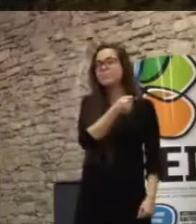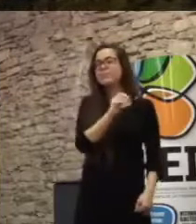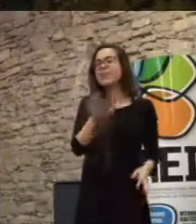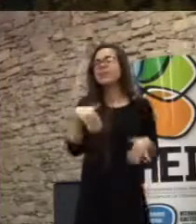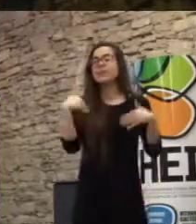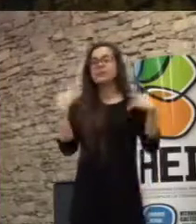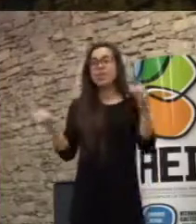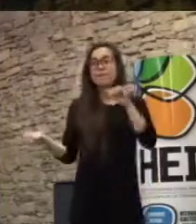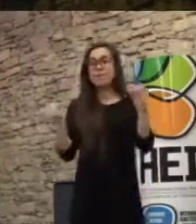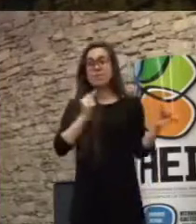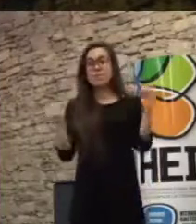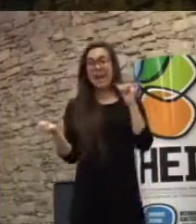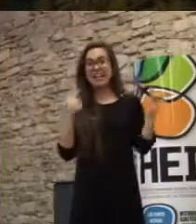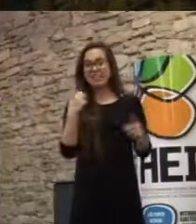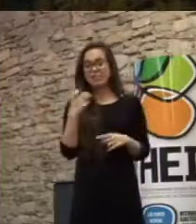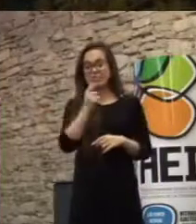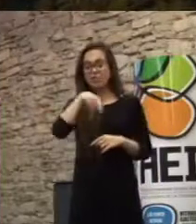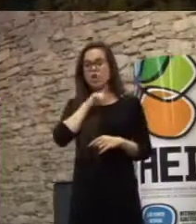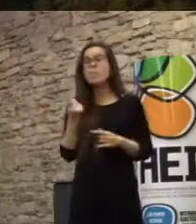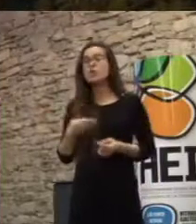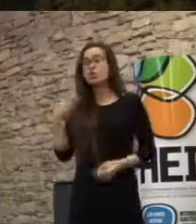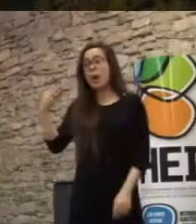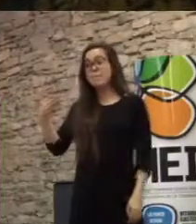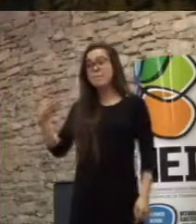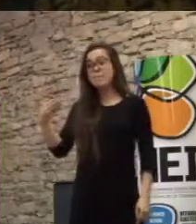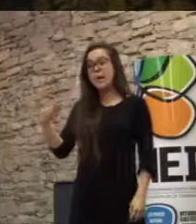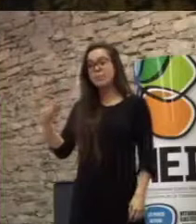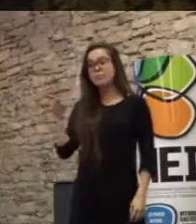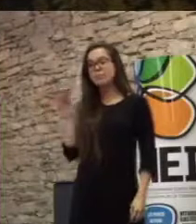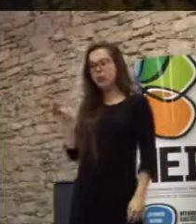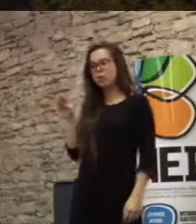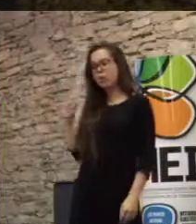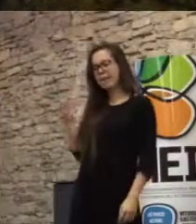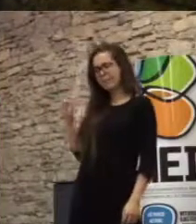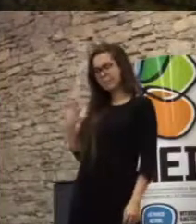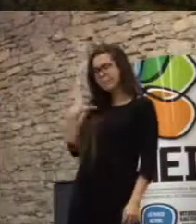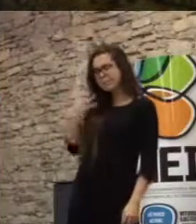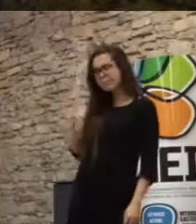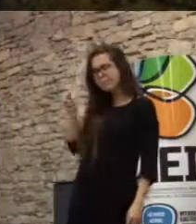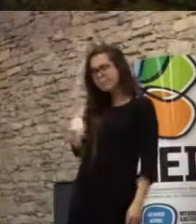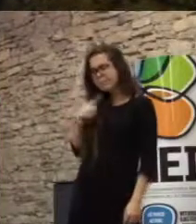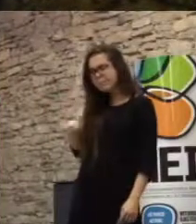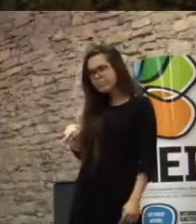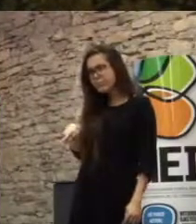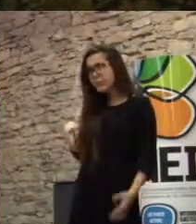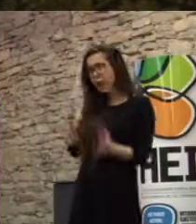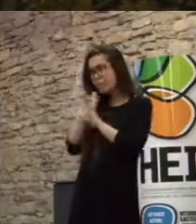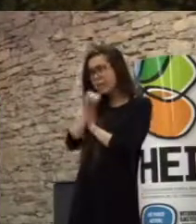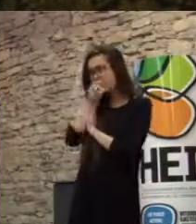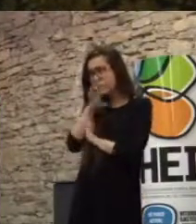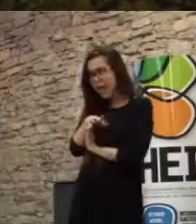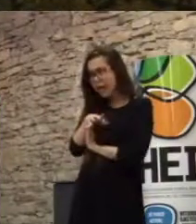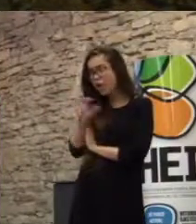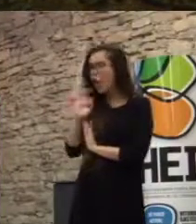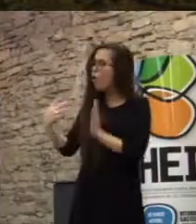y es tan importante que vosotros pidáis ap que os diga se ha entendido en el mensaje por ejemplo me explicado por ejemplo me lo